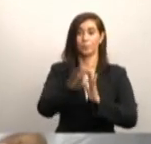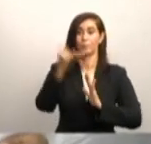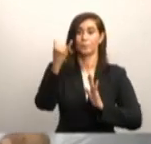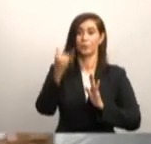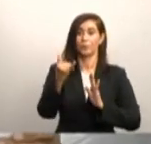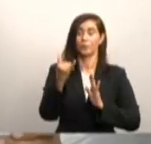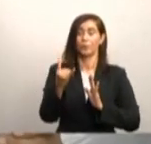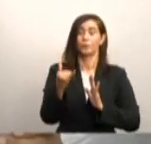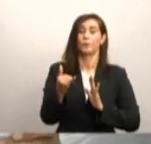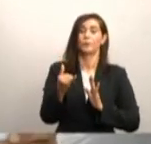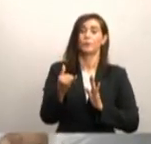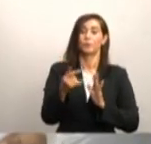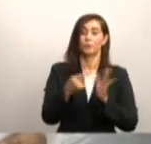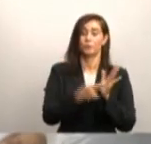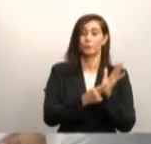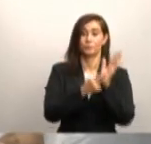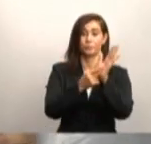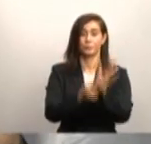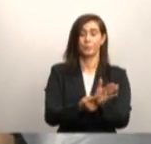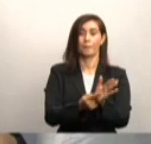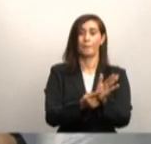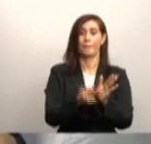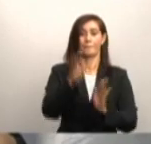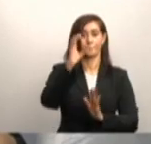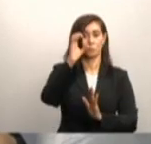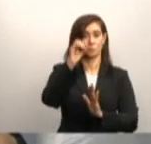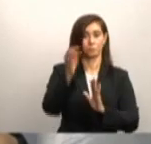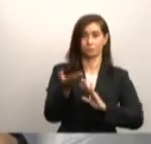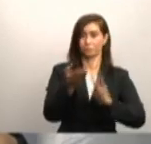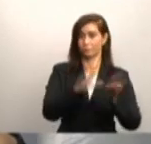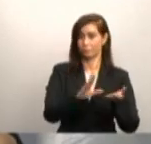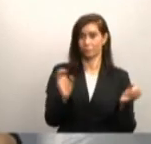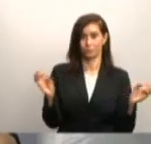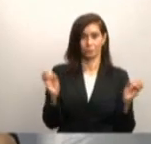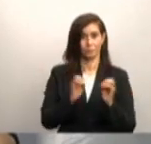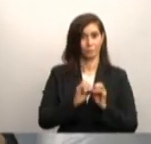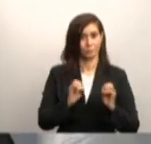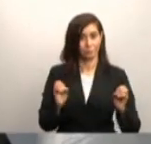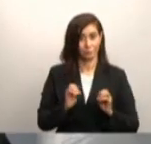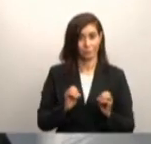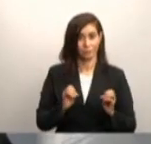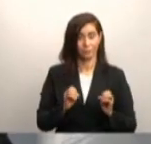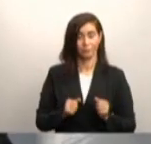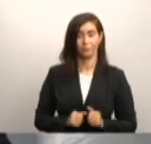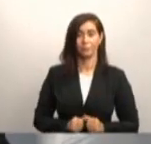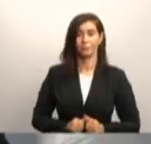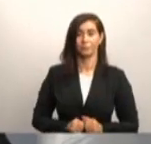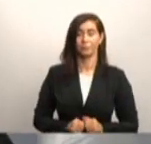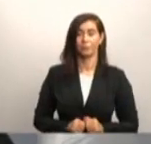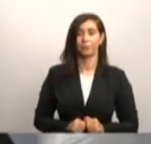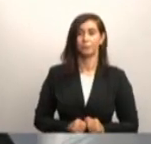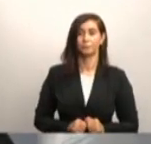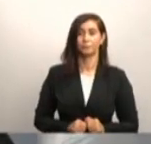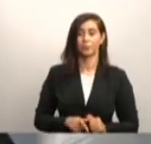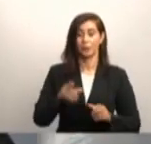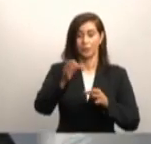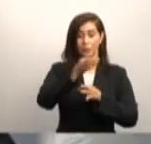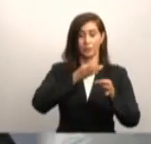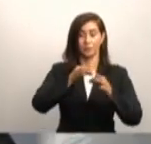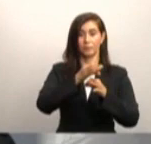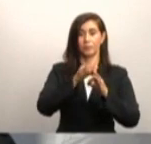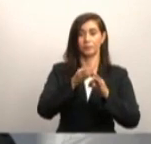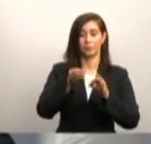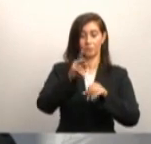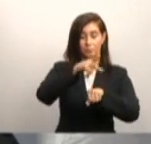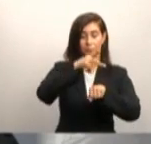también está reportando 0 fallecimientos, y es quien encabeza el número de